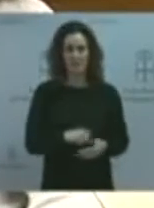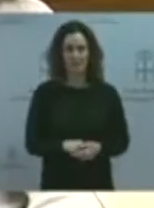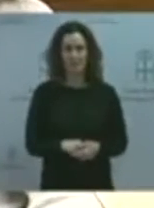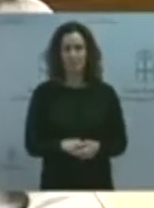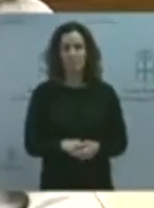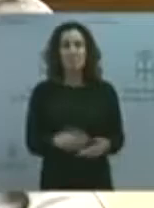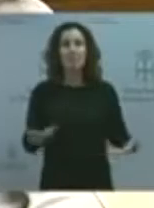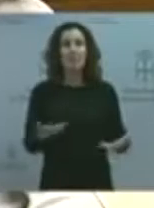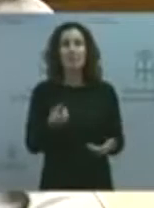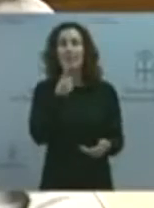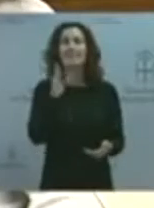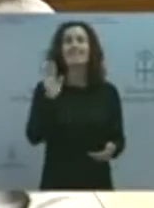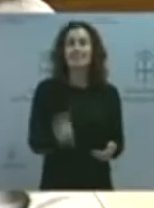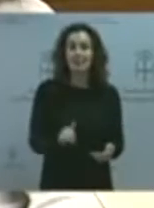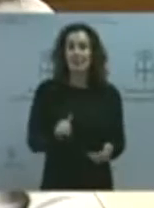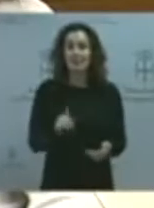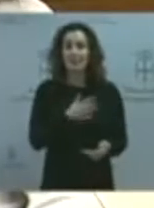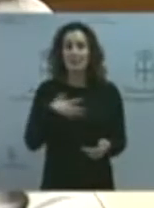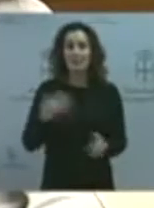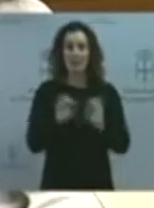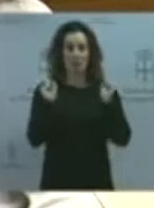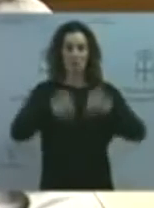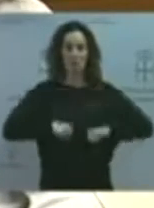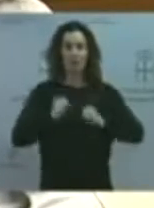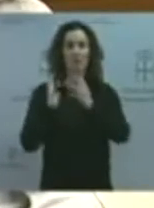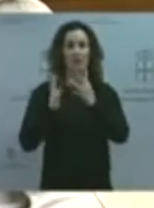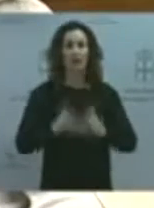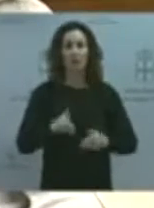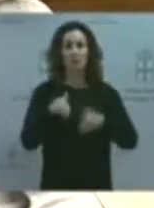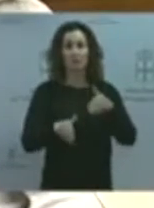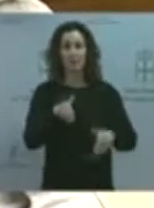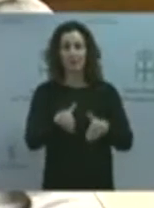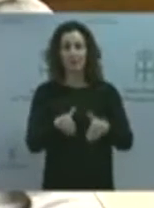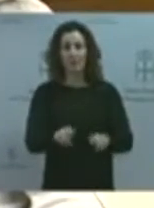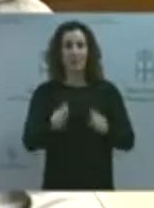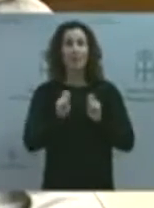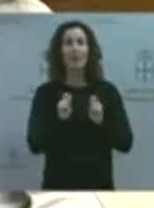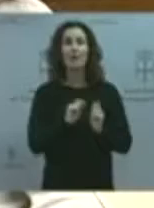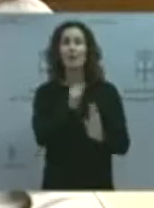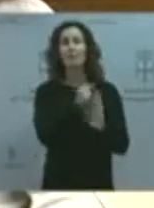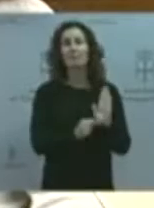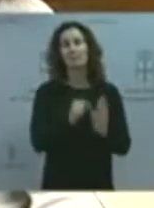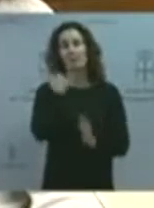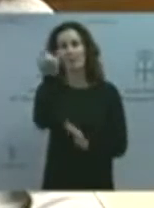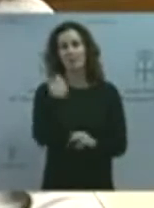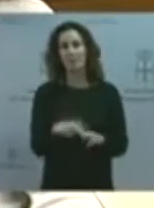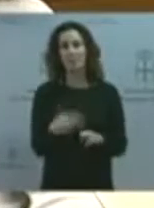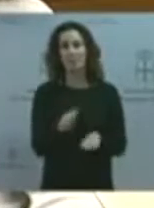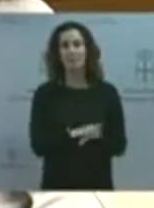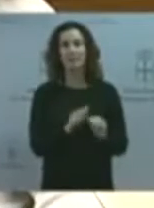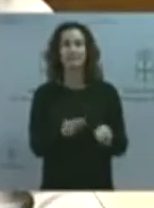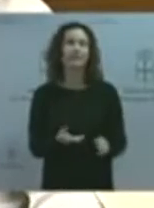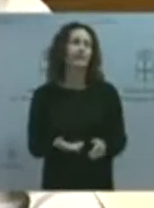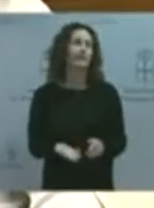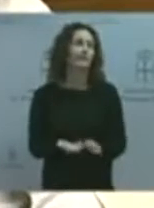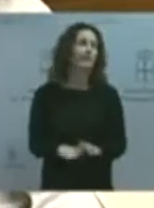consenso cuando los cálculos electorales convierten los principios ideológicos en declaraciones pasajeras? Descartadas las fotografías de grupo